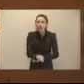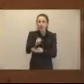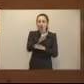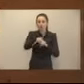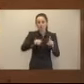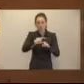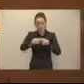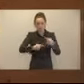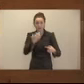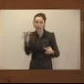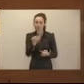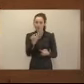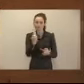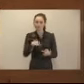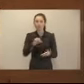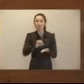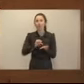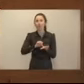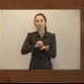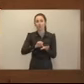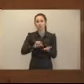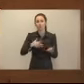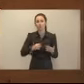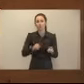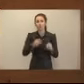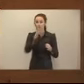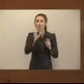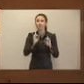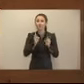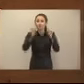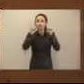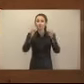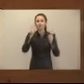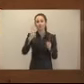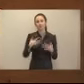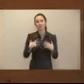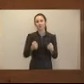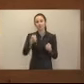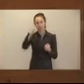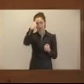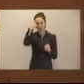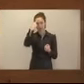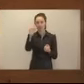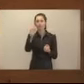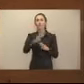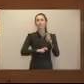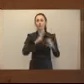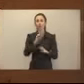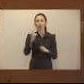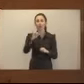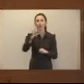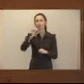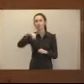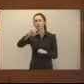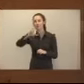cuidadores. E no caso da salud mental, declarar en busca e captura a José María